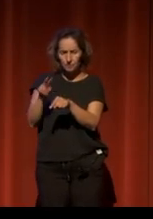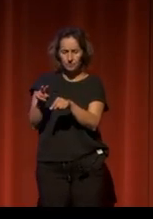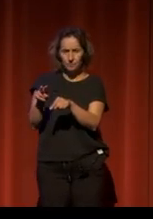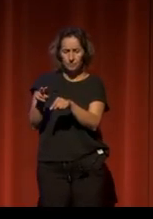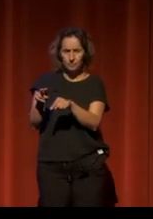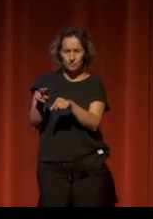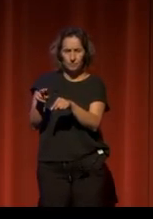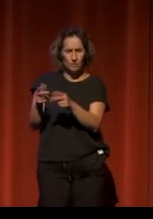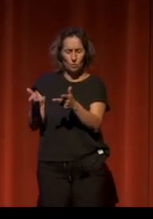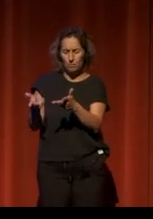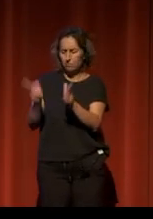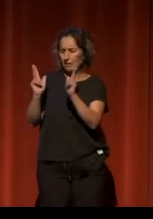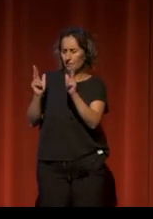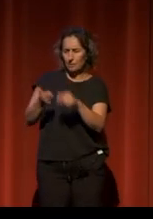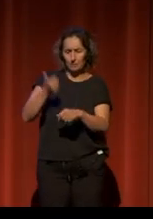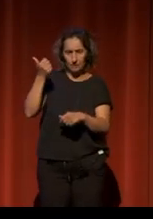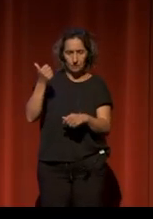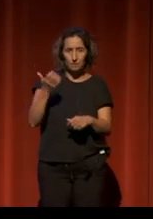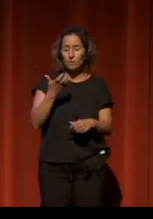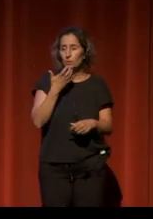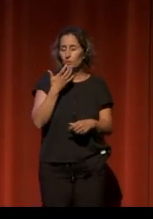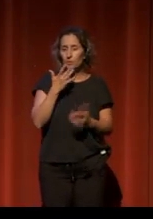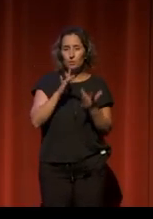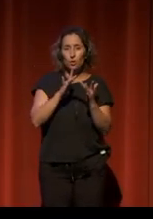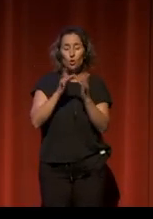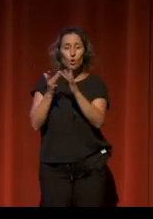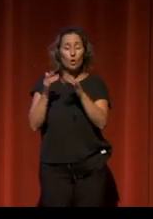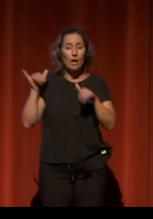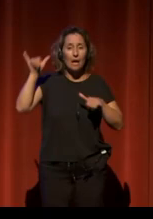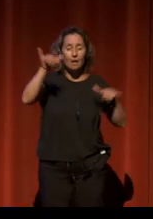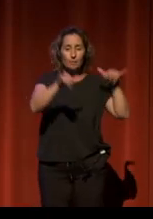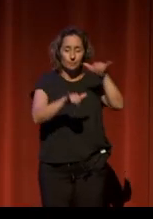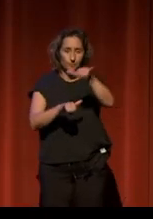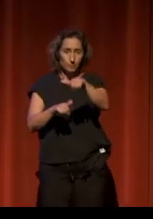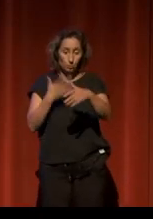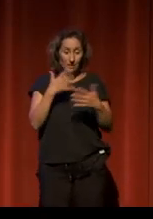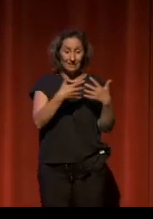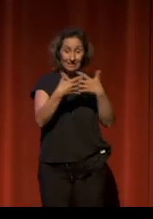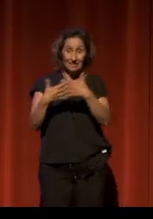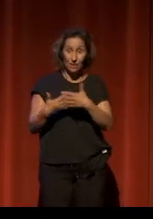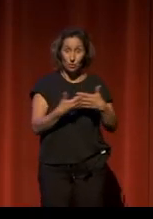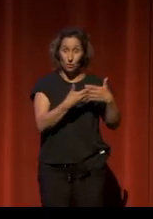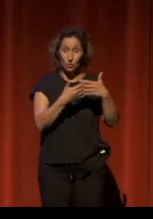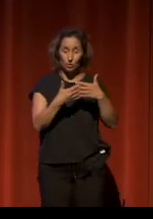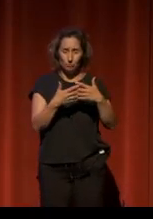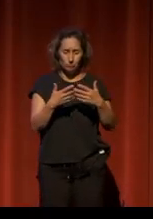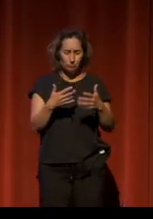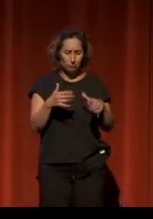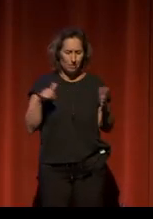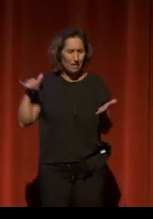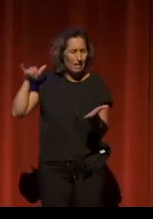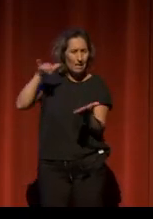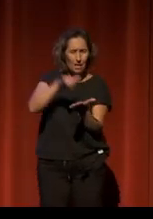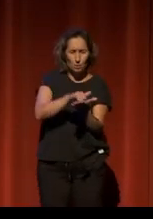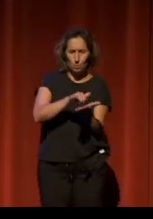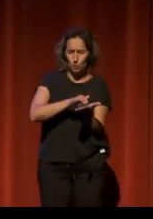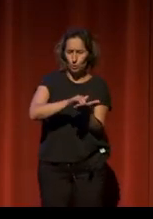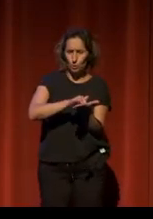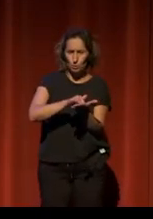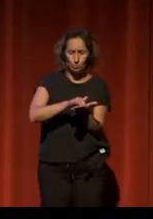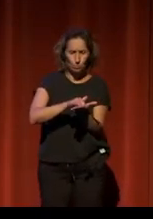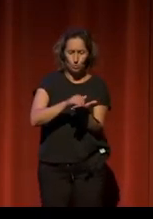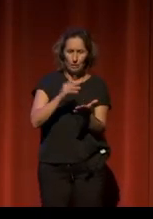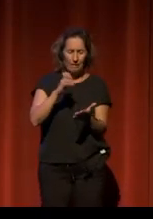que son libres de escala la vemos por ejemplo en las conexiones aéreas de Estados Unidos no con unos aeropuertos como Nueva York como con